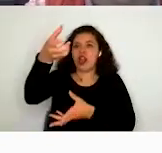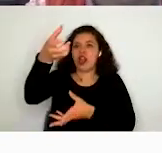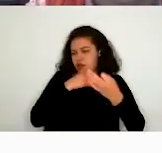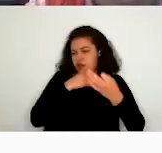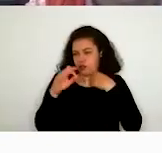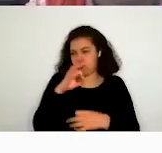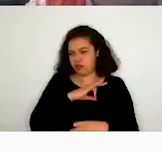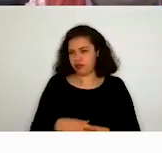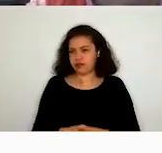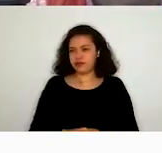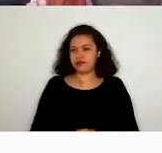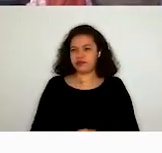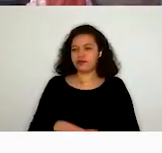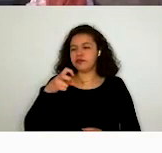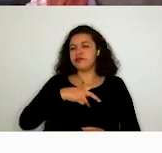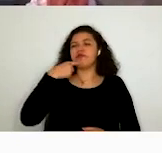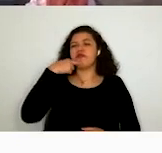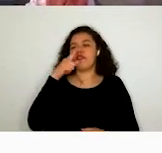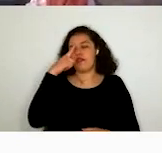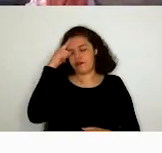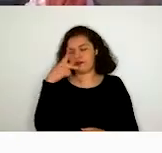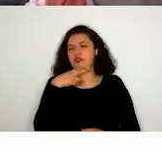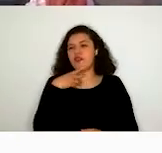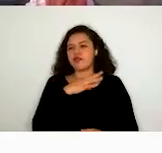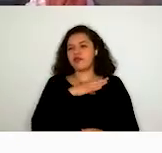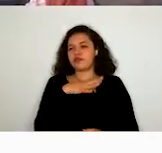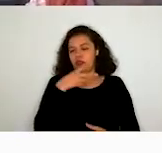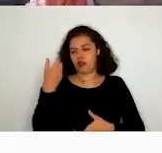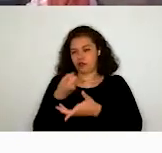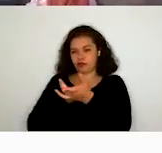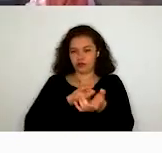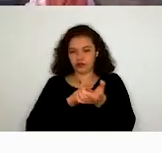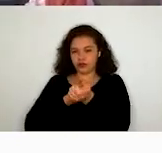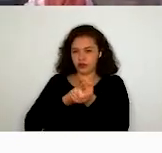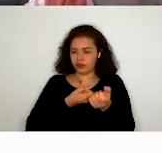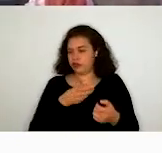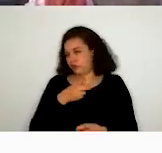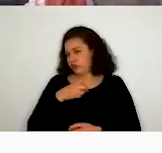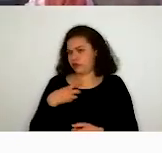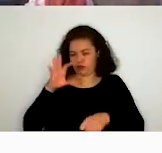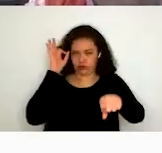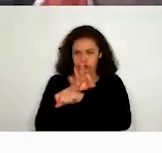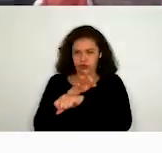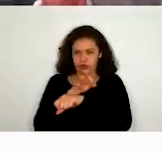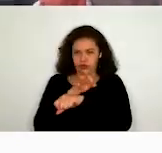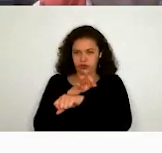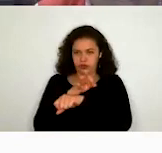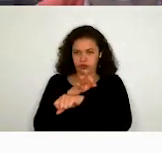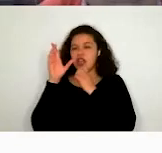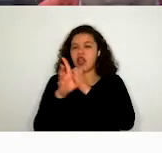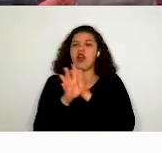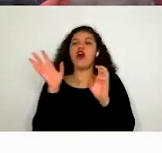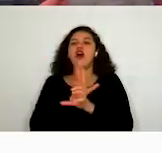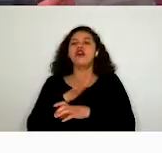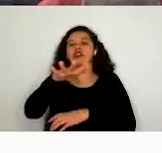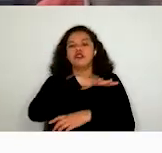sean de fácil uso. Estos extintores debemos protegerlos de daños y de las condiciones ambientales que